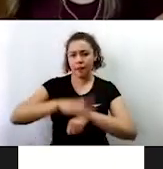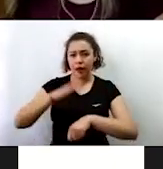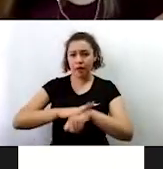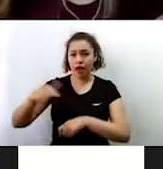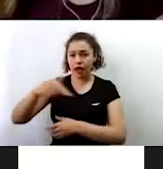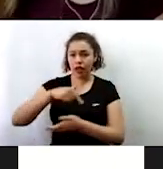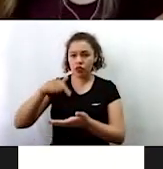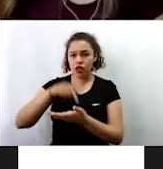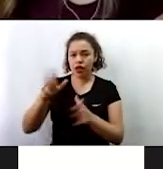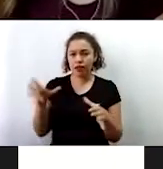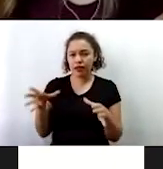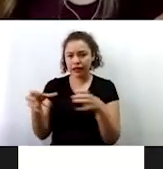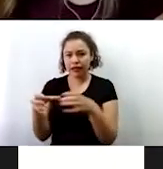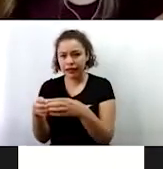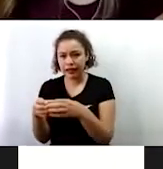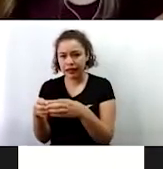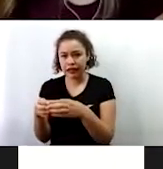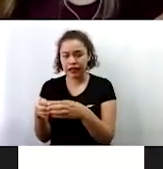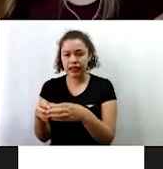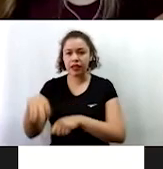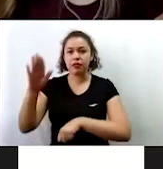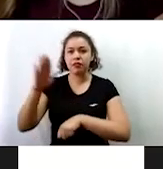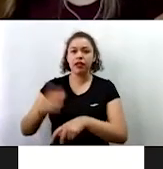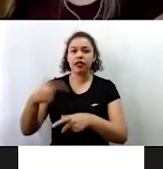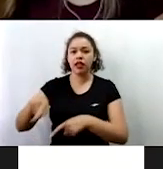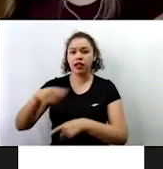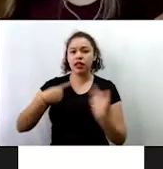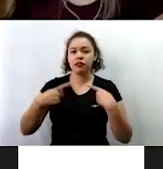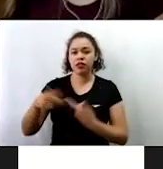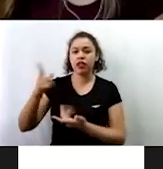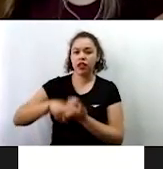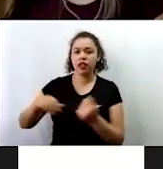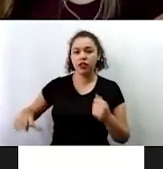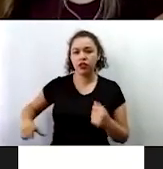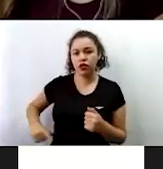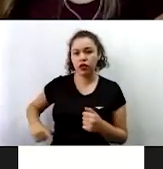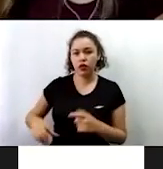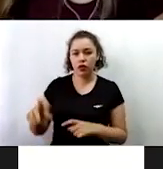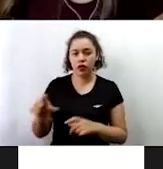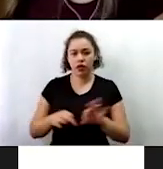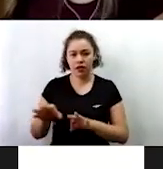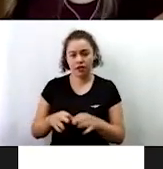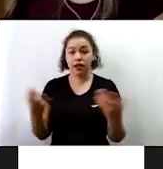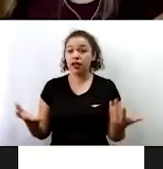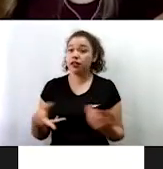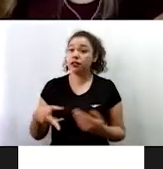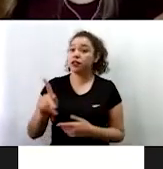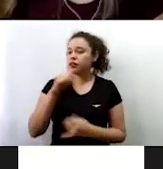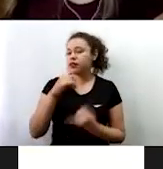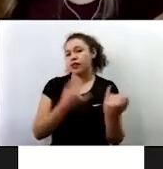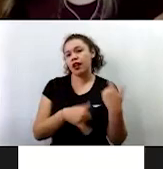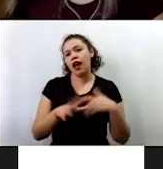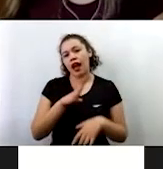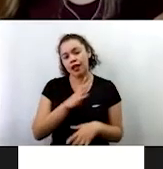sobre todo empezando con nuestros funcionarios públicos a nivel local. Pero bueno, sí es una tarea y